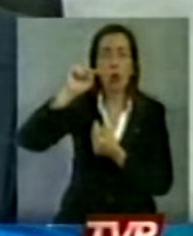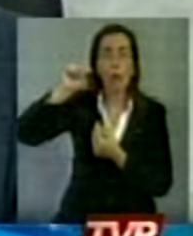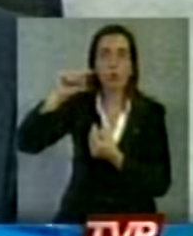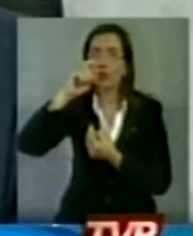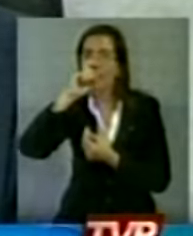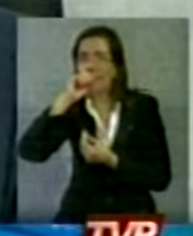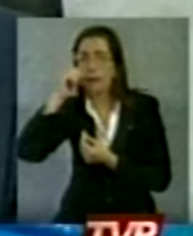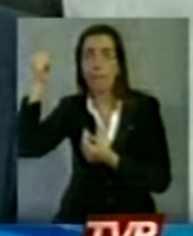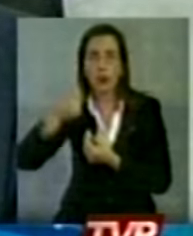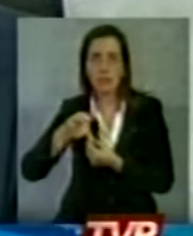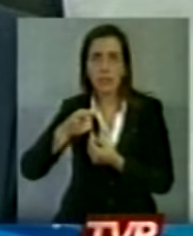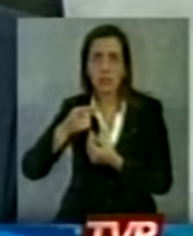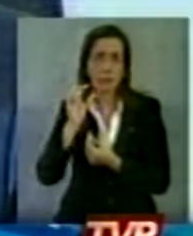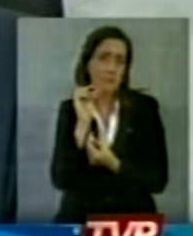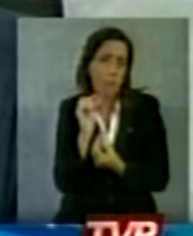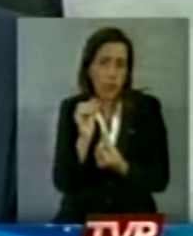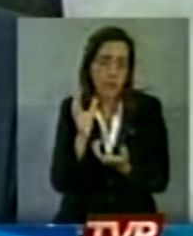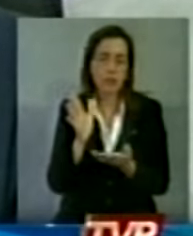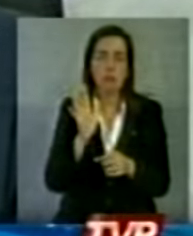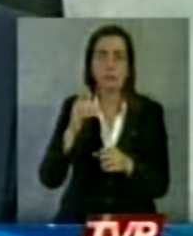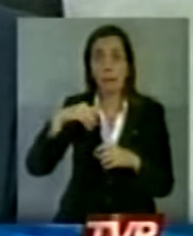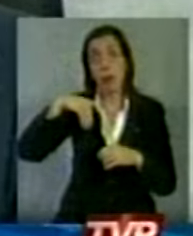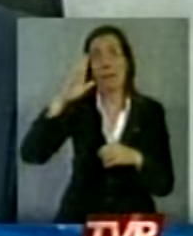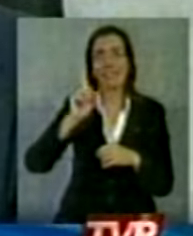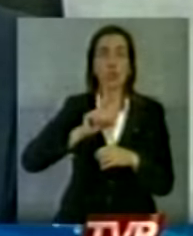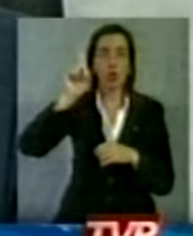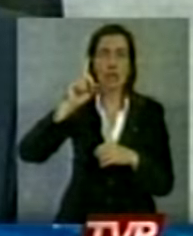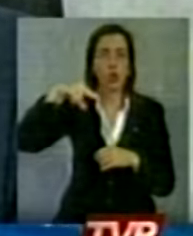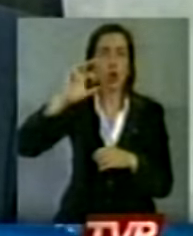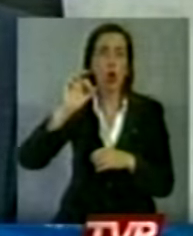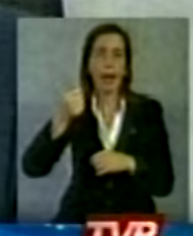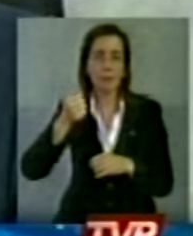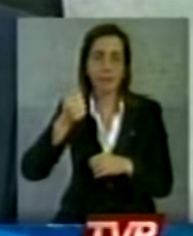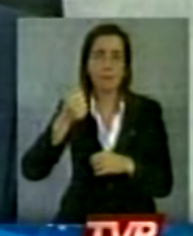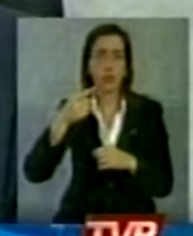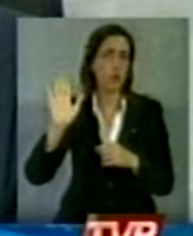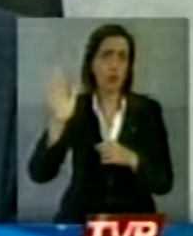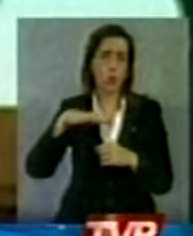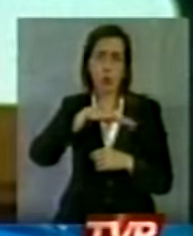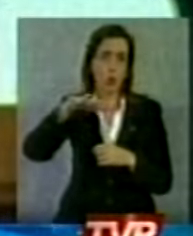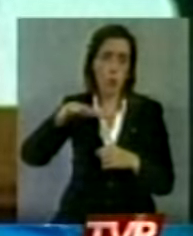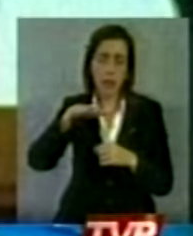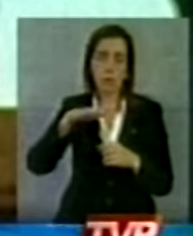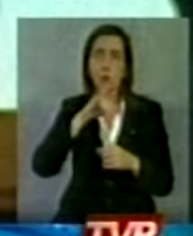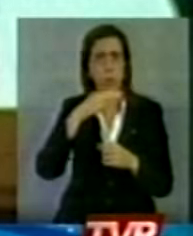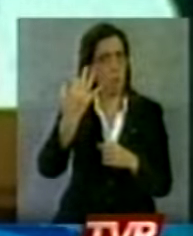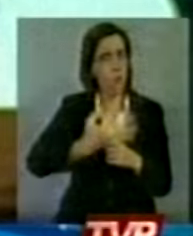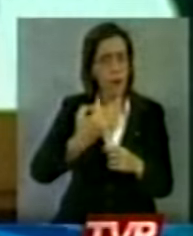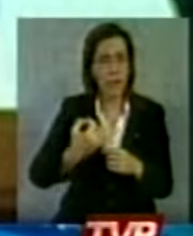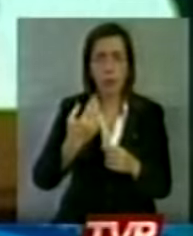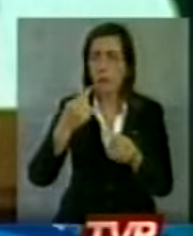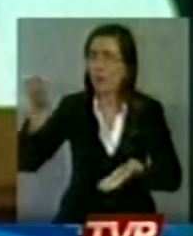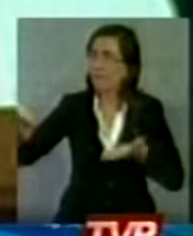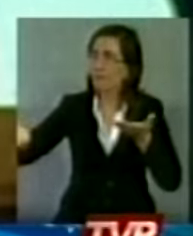1,7%, siendo la más alta del NOA e inclusive del Norte Grande, con lo cual